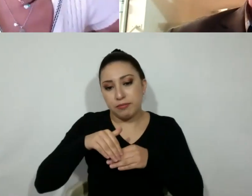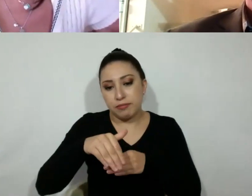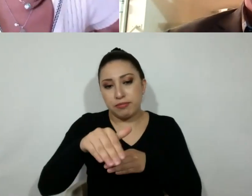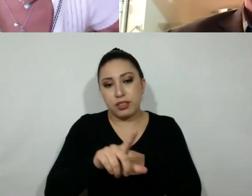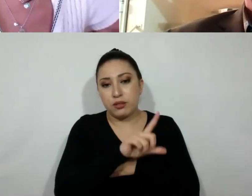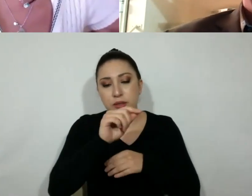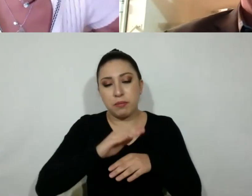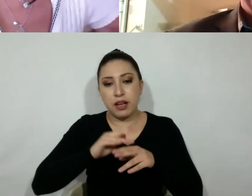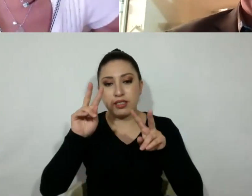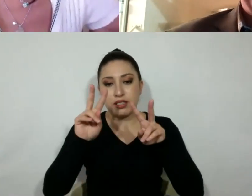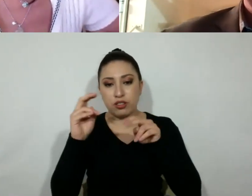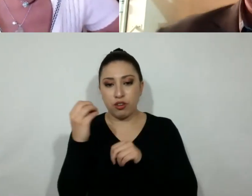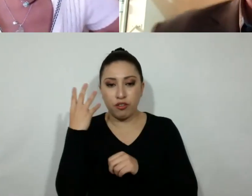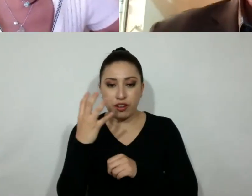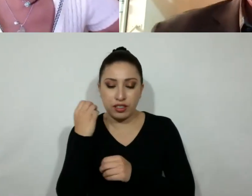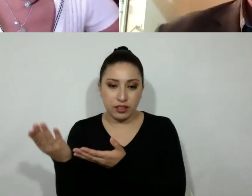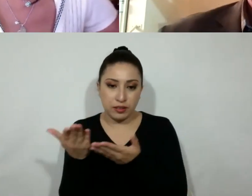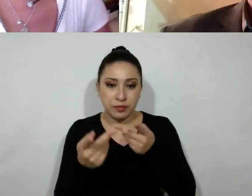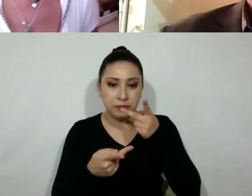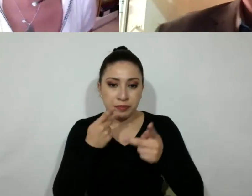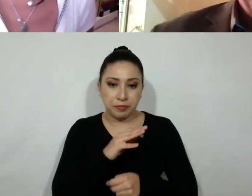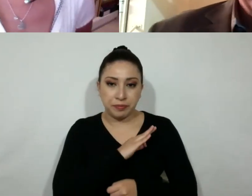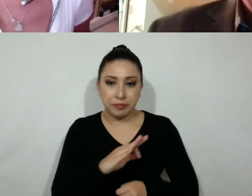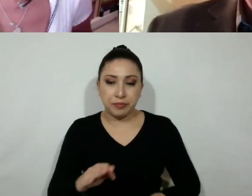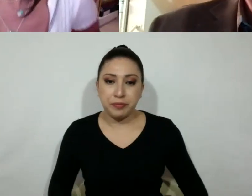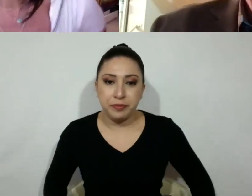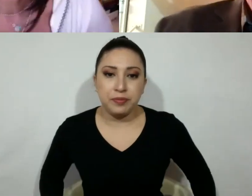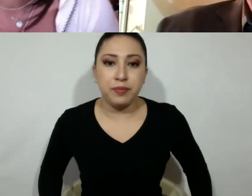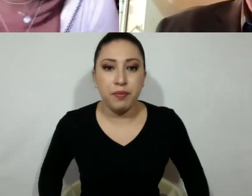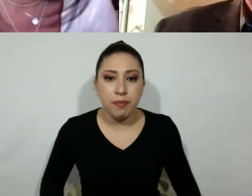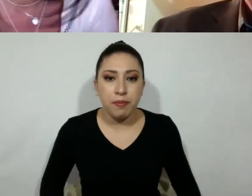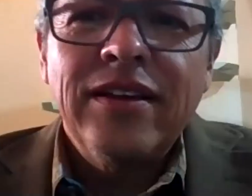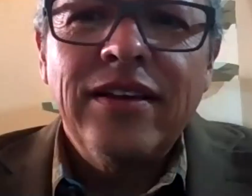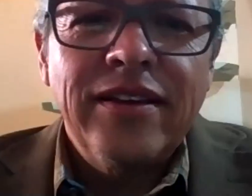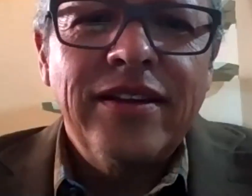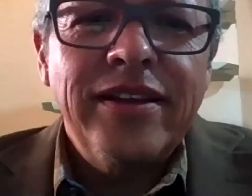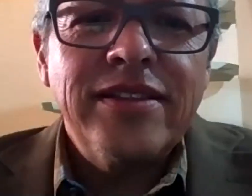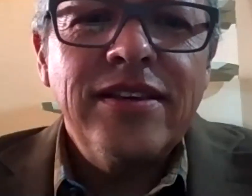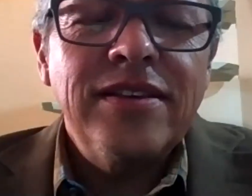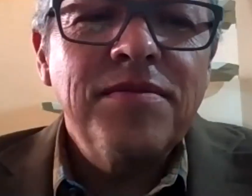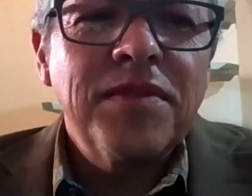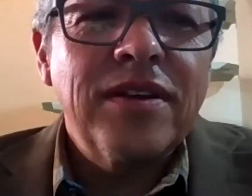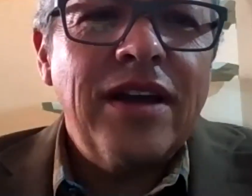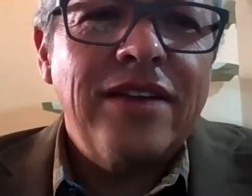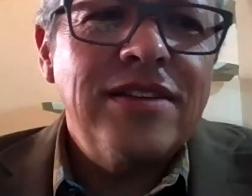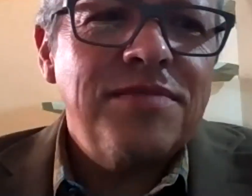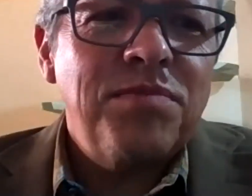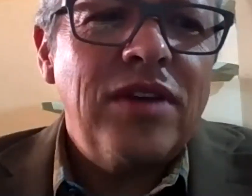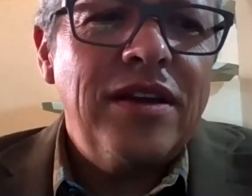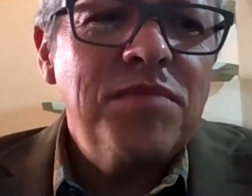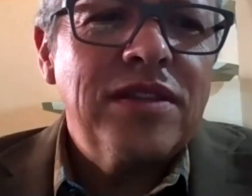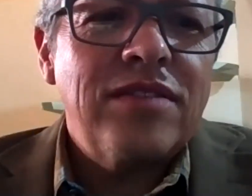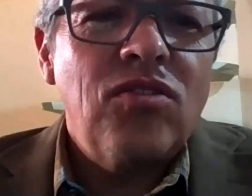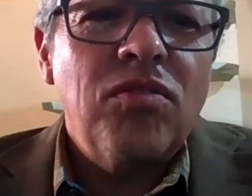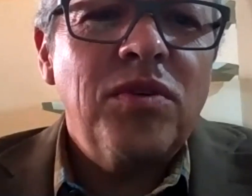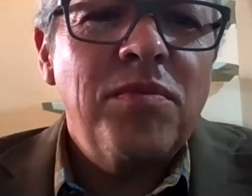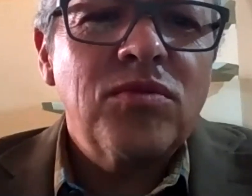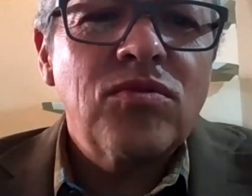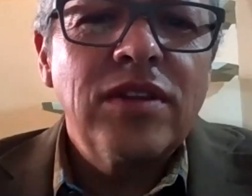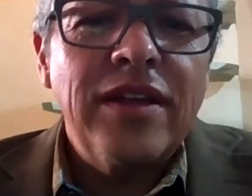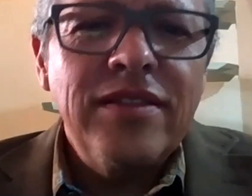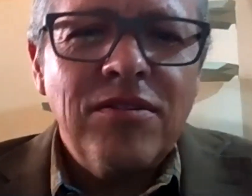Le dejo el micrófono. Ay, muchas gracias. Gracias, diputada Leti. Gracias por la invitación,